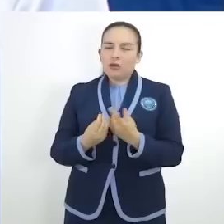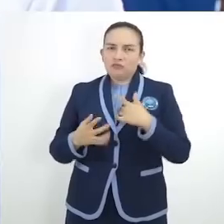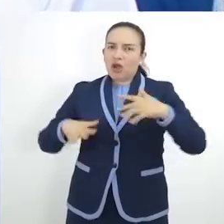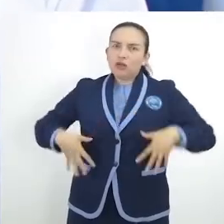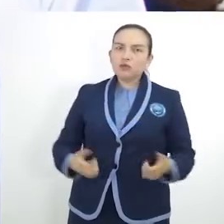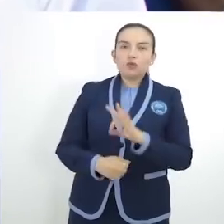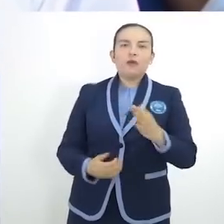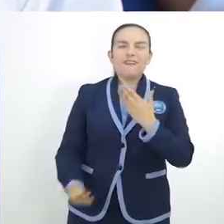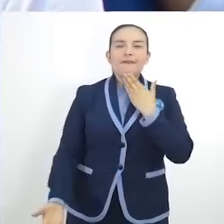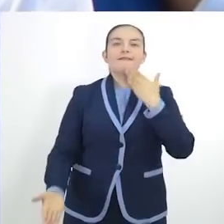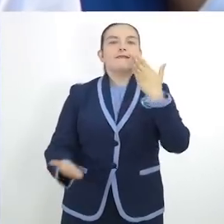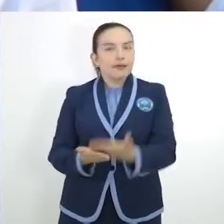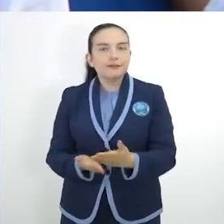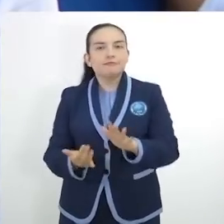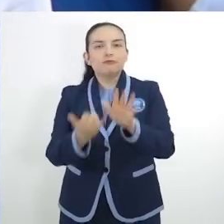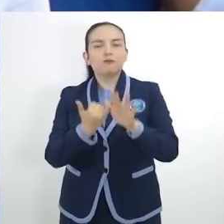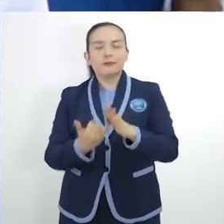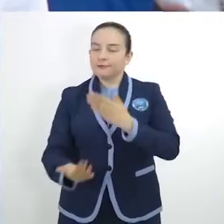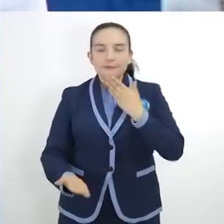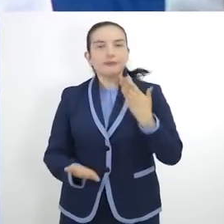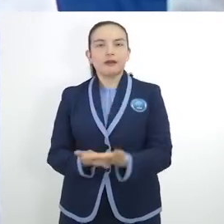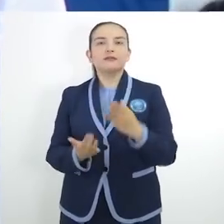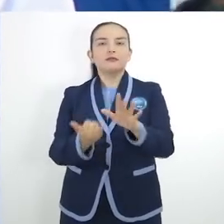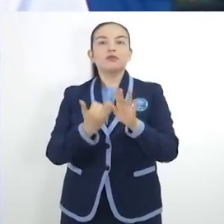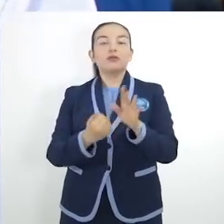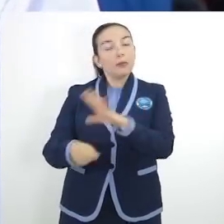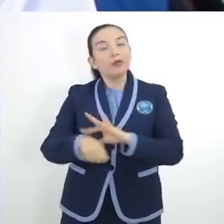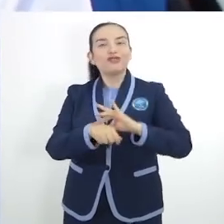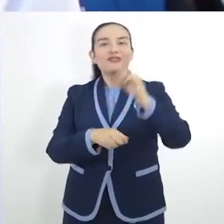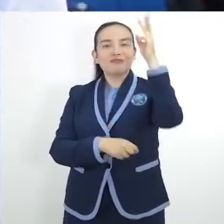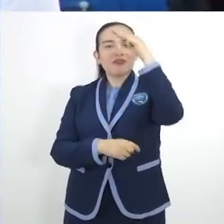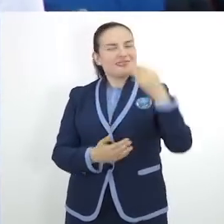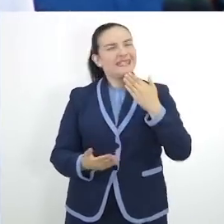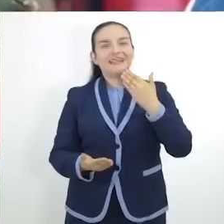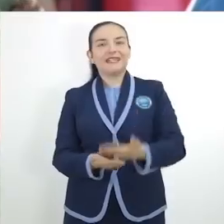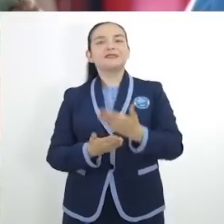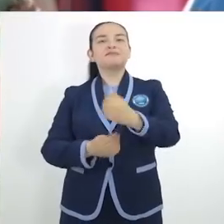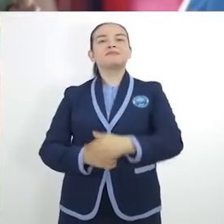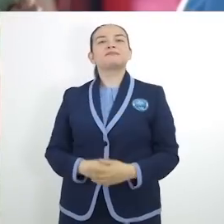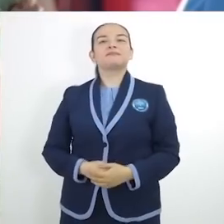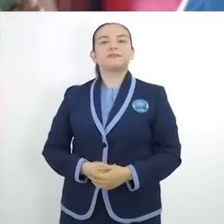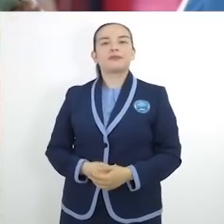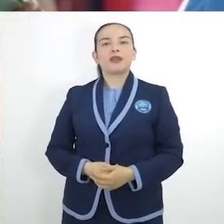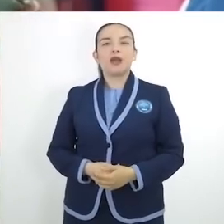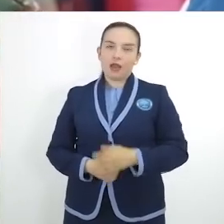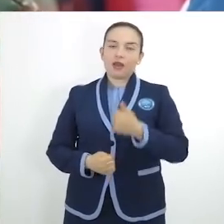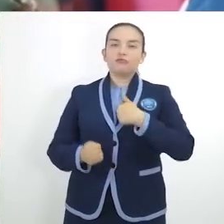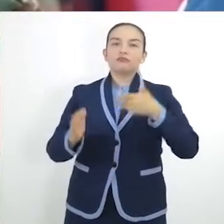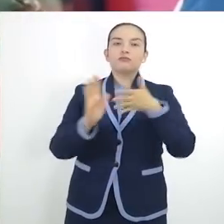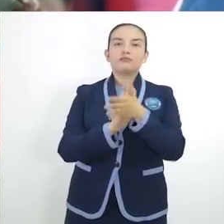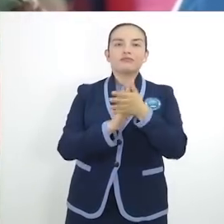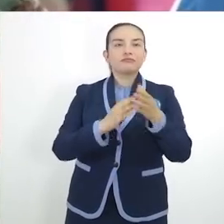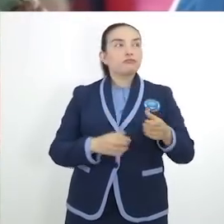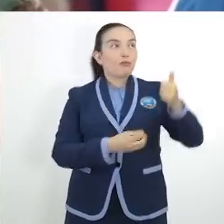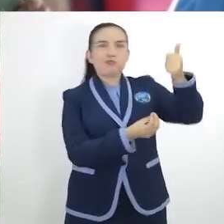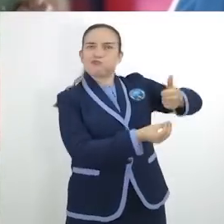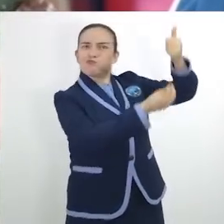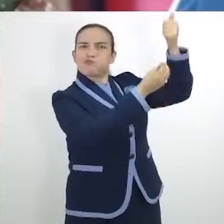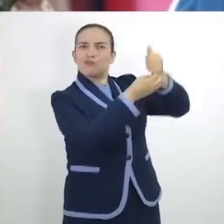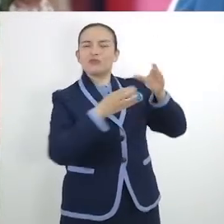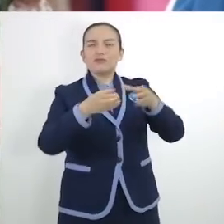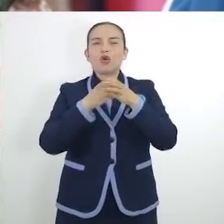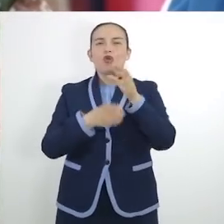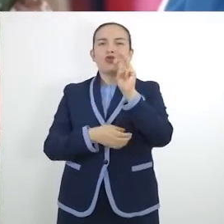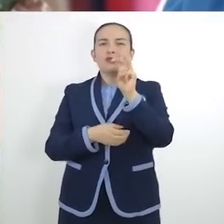cansaré de darle las gracias a la Fundación Internacional y a la doctora María Luisa Piraquive. Este es un mensaje del comandante de la octava división del ejército,